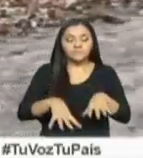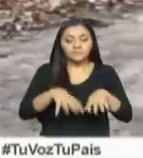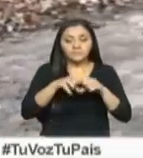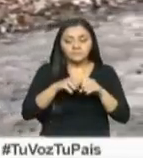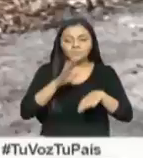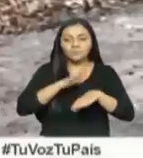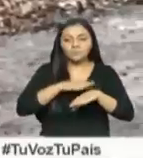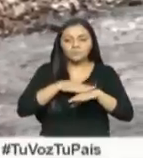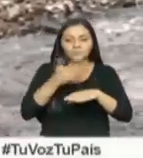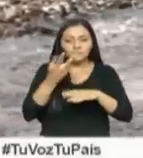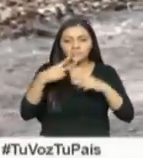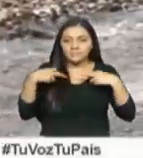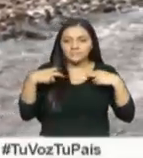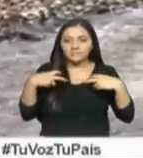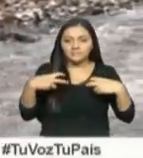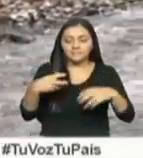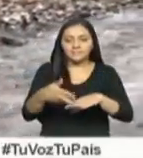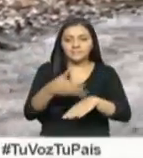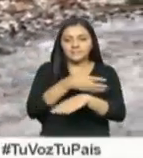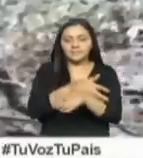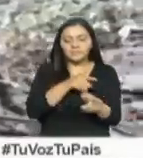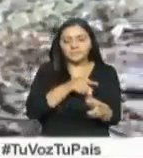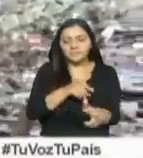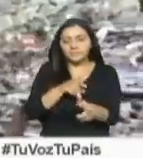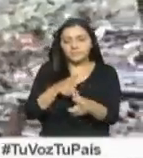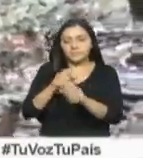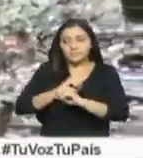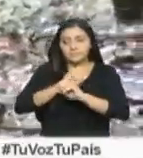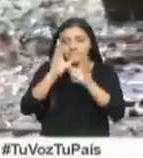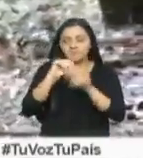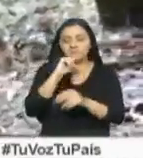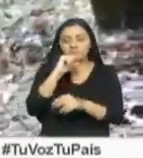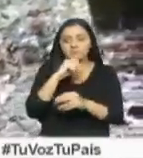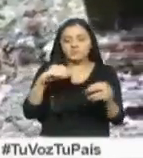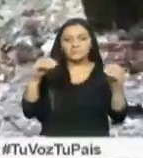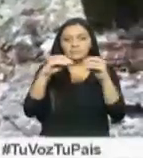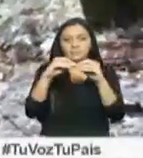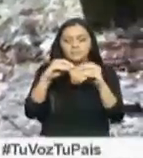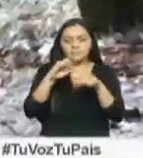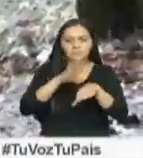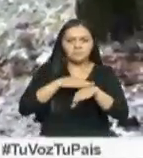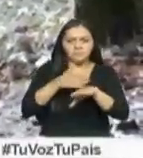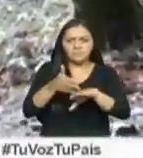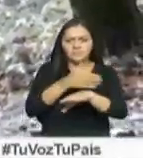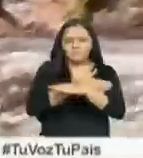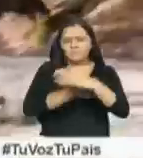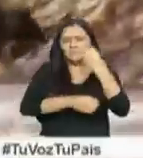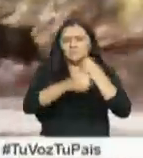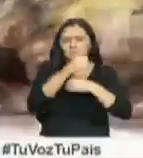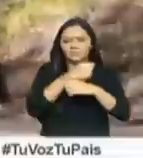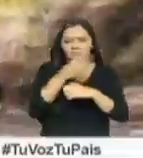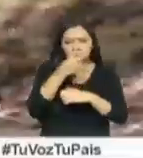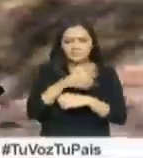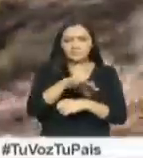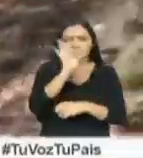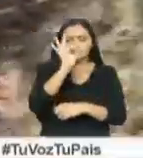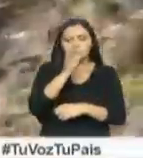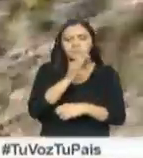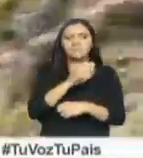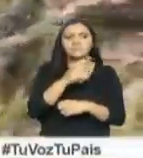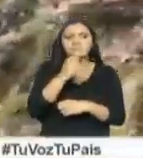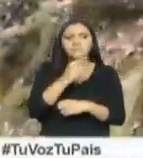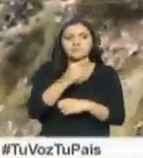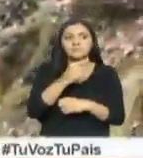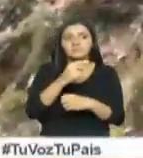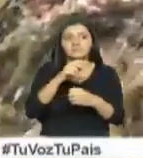resultado de una investigación sobre acciones terroristas sin esclarecer y una revisión de casos ocurridos hace años. ETA renunció a la